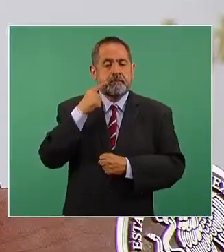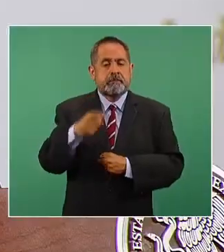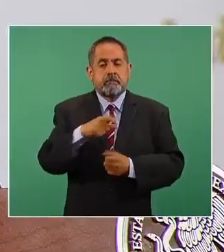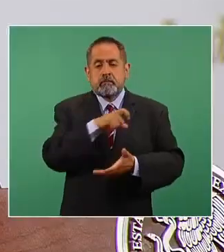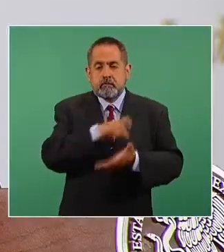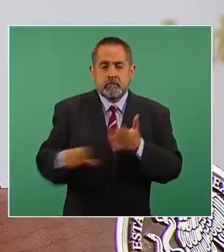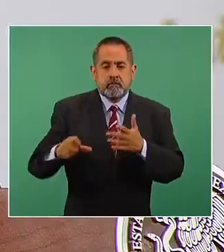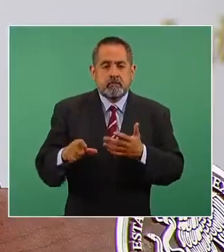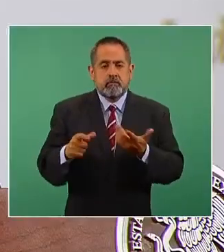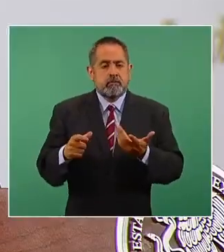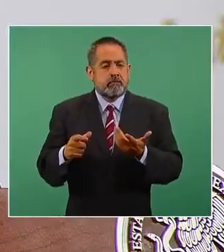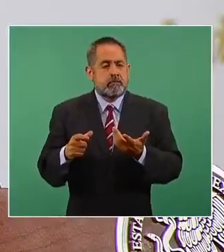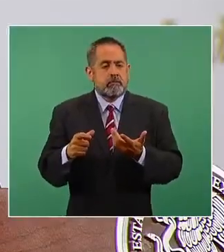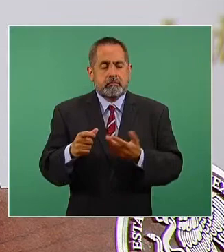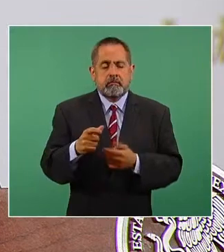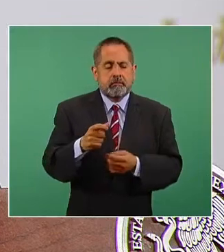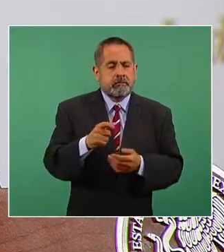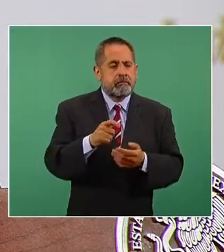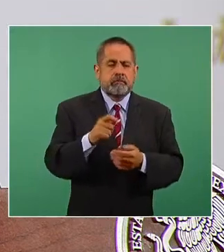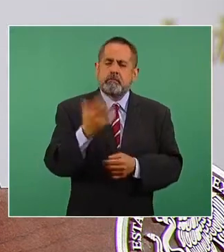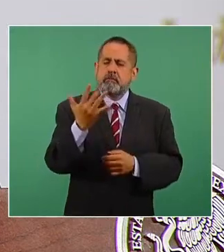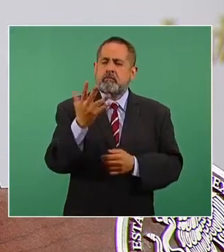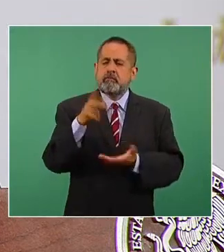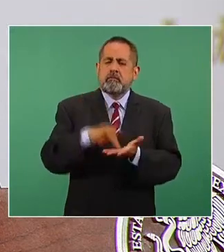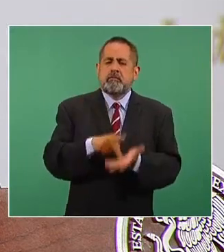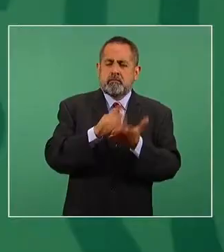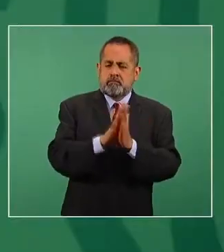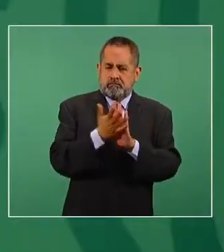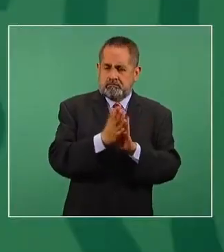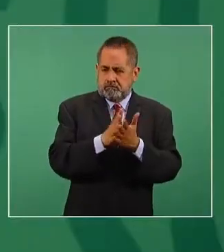para comprar 50 kilos de tortilla.